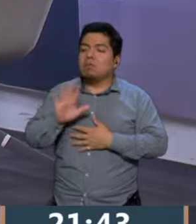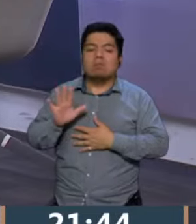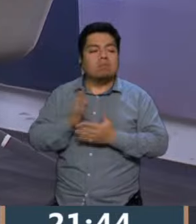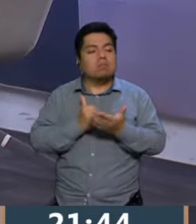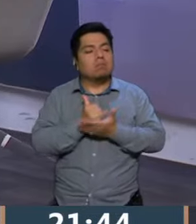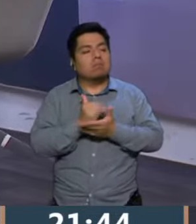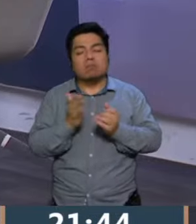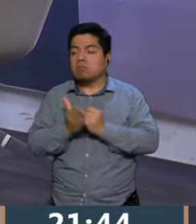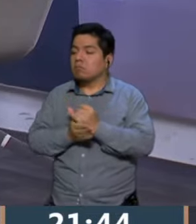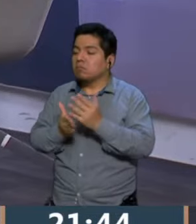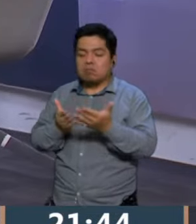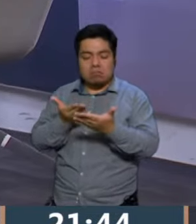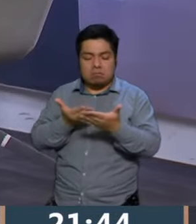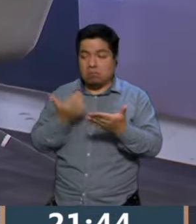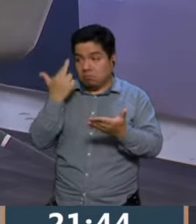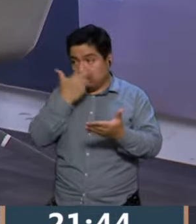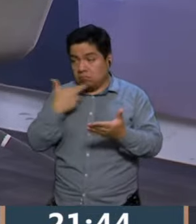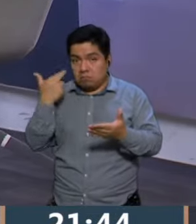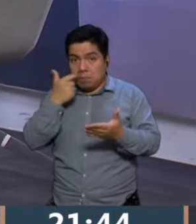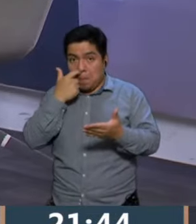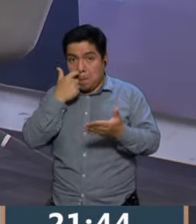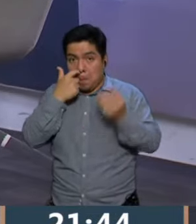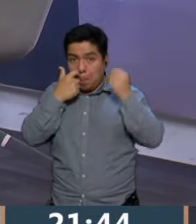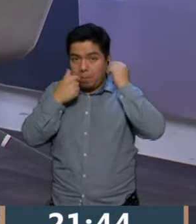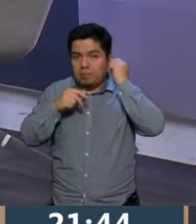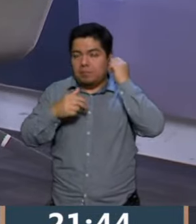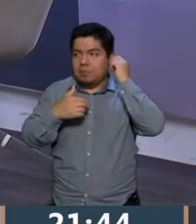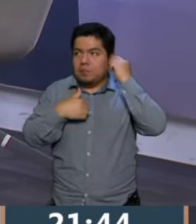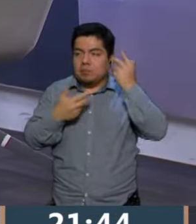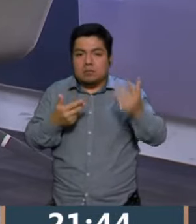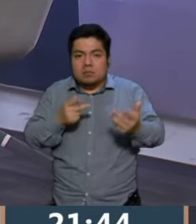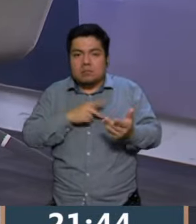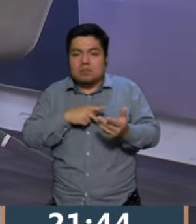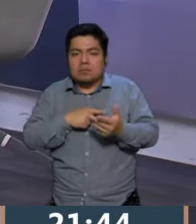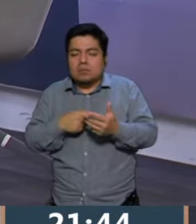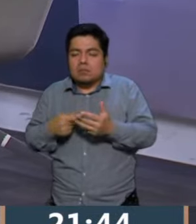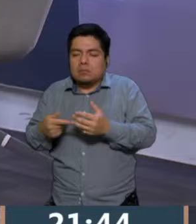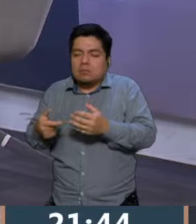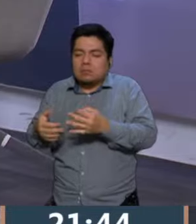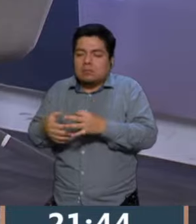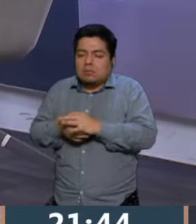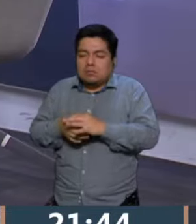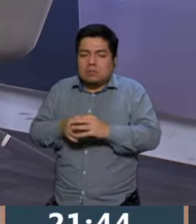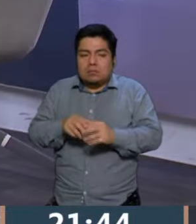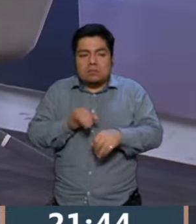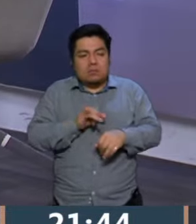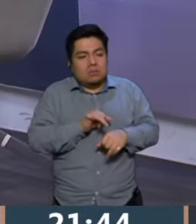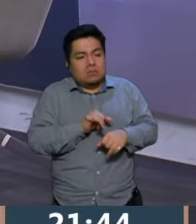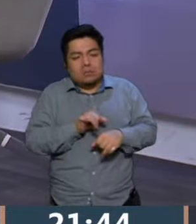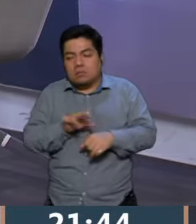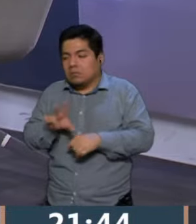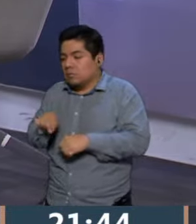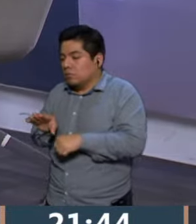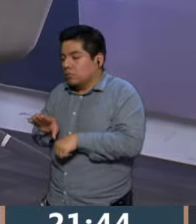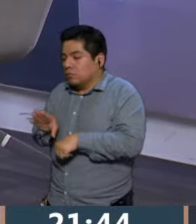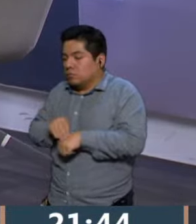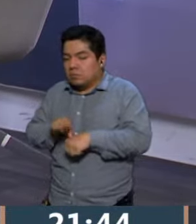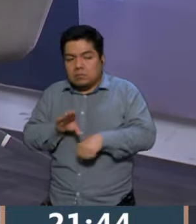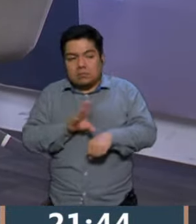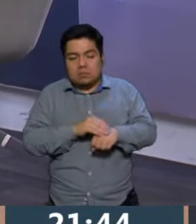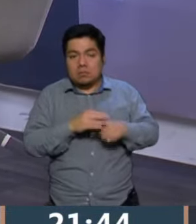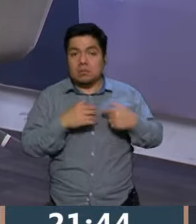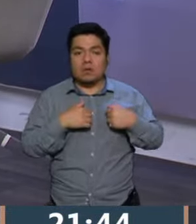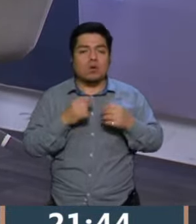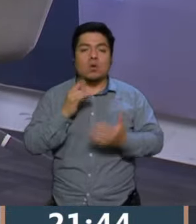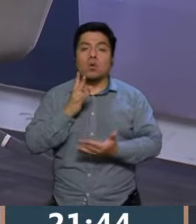estoy obligado es, más allá de mis afiliaciones de qué debe ser un discurso permitido en una campaña política, yo lo que